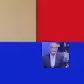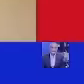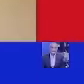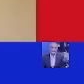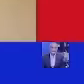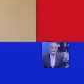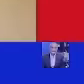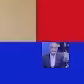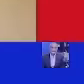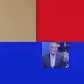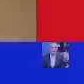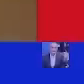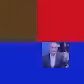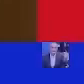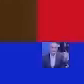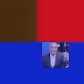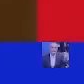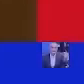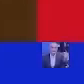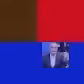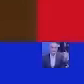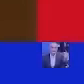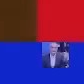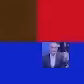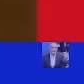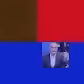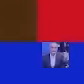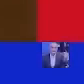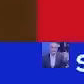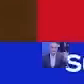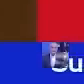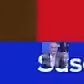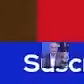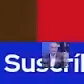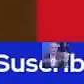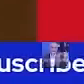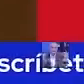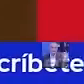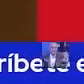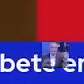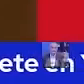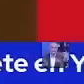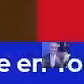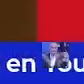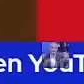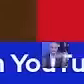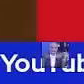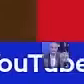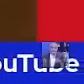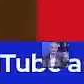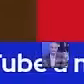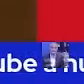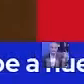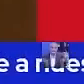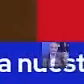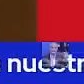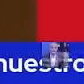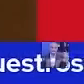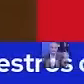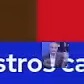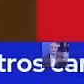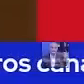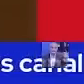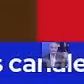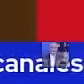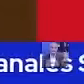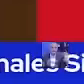de Medios de Impugnación en materia político-electoral de Coahuila, que fue declarada infundada. El demócrata, el